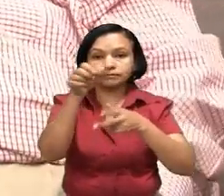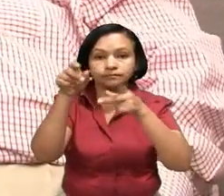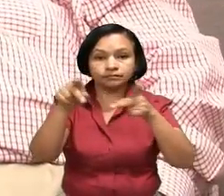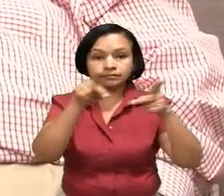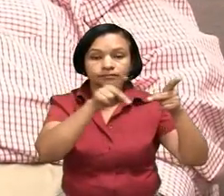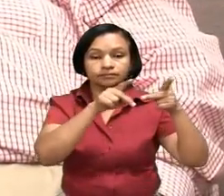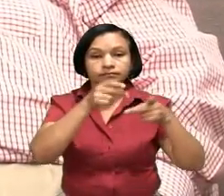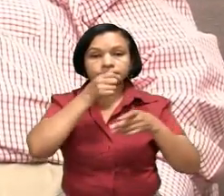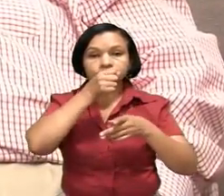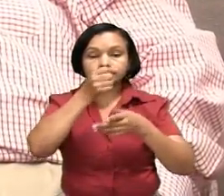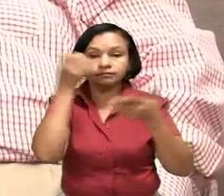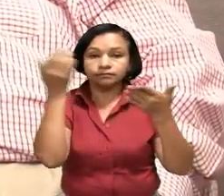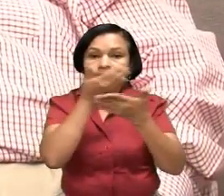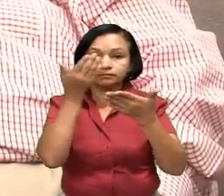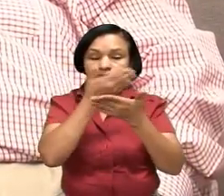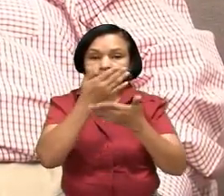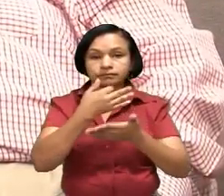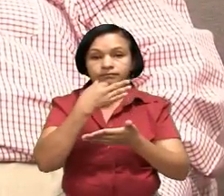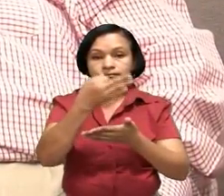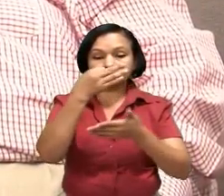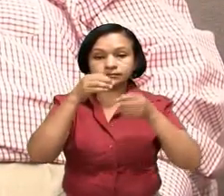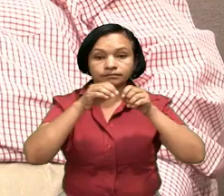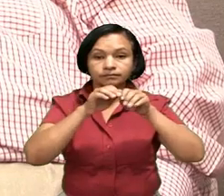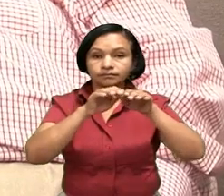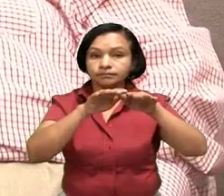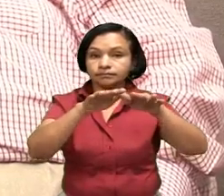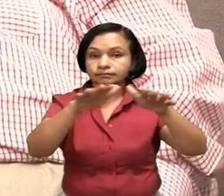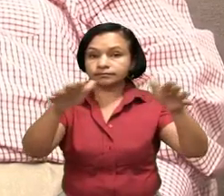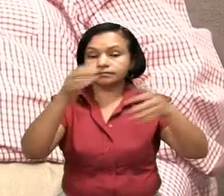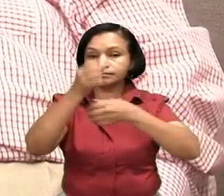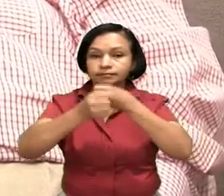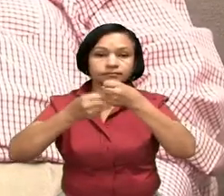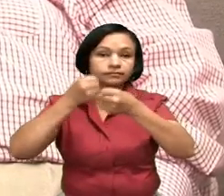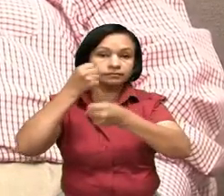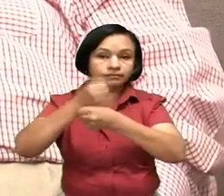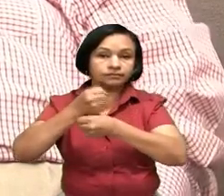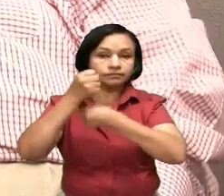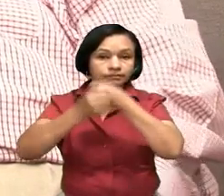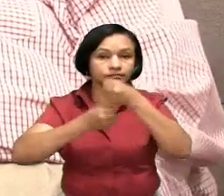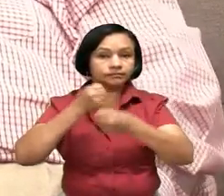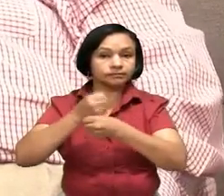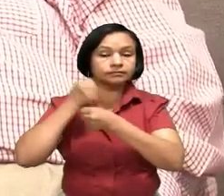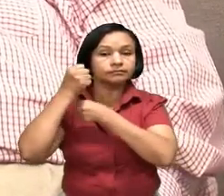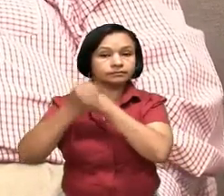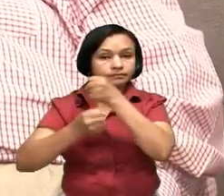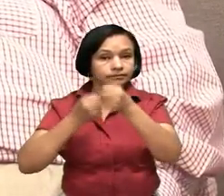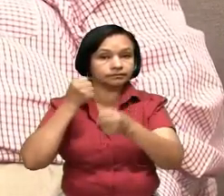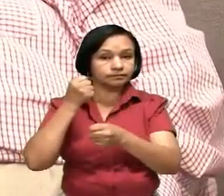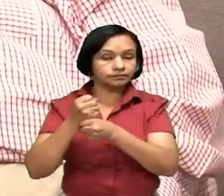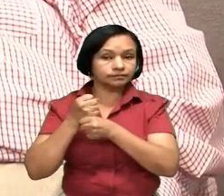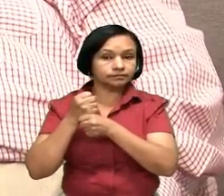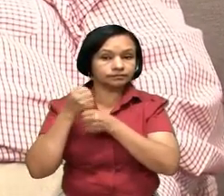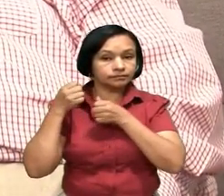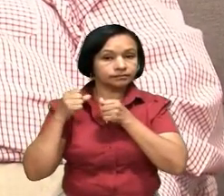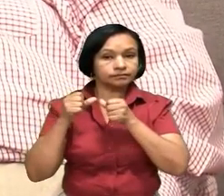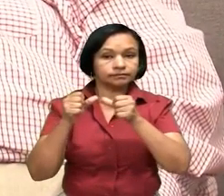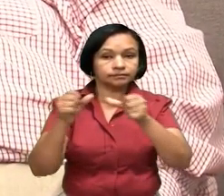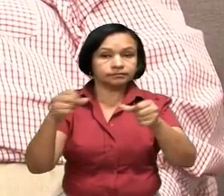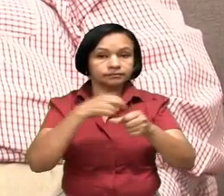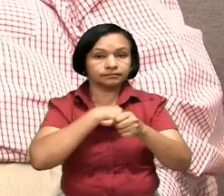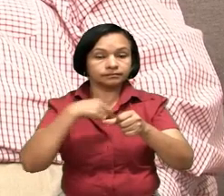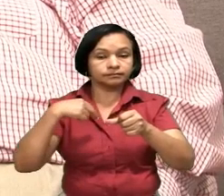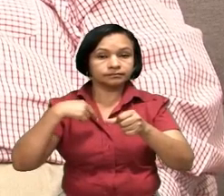hacia un periodismo que se extendió por décadas y décadas y décadas y que se convirtió en